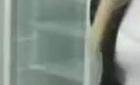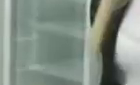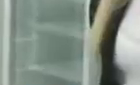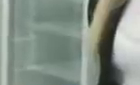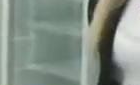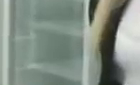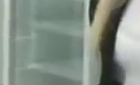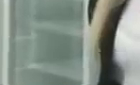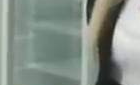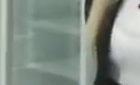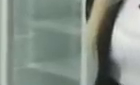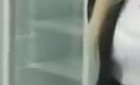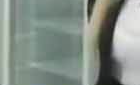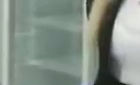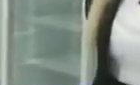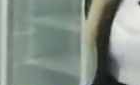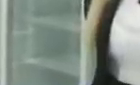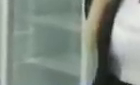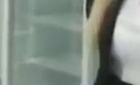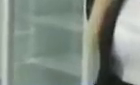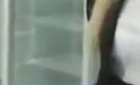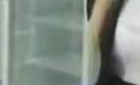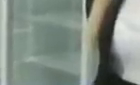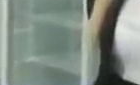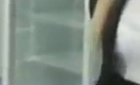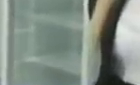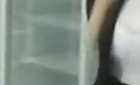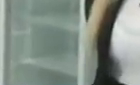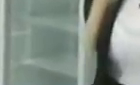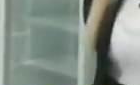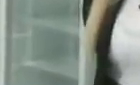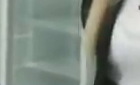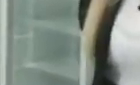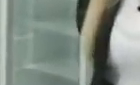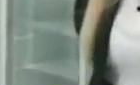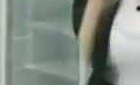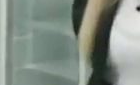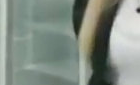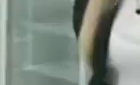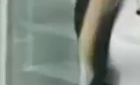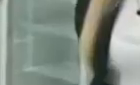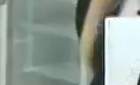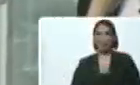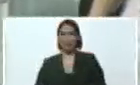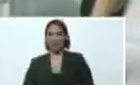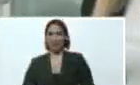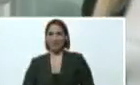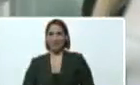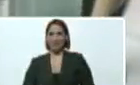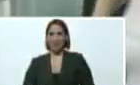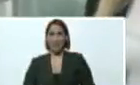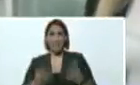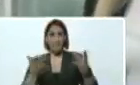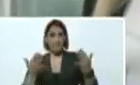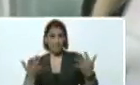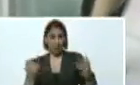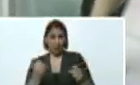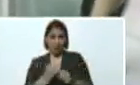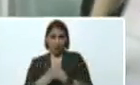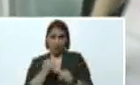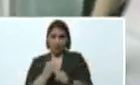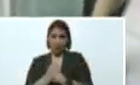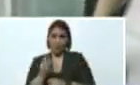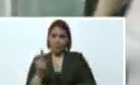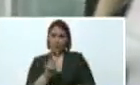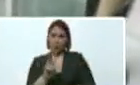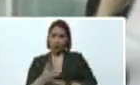Van a quedar asombrados de la obra que se ha hecho con mano de obra venezolana. Con tecnología